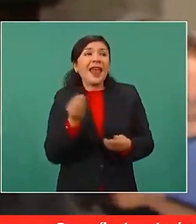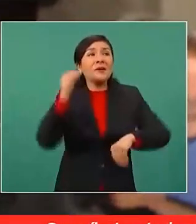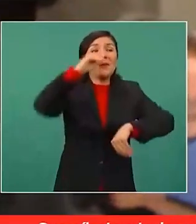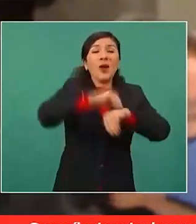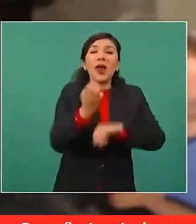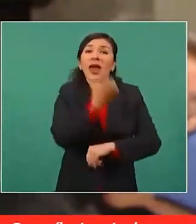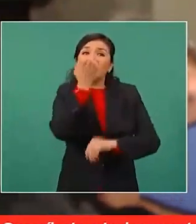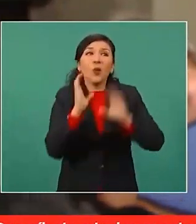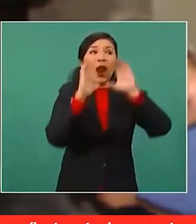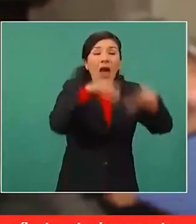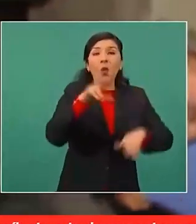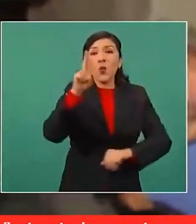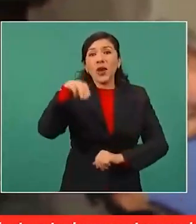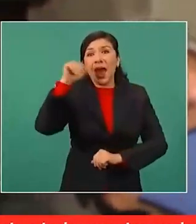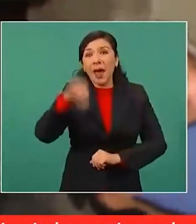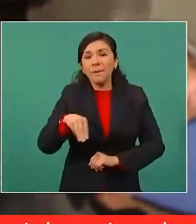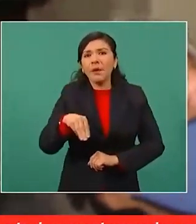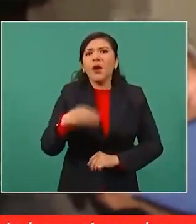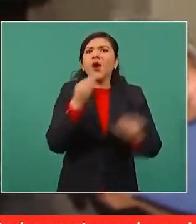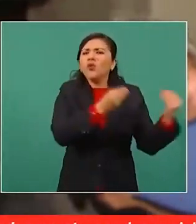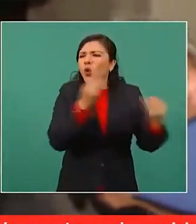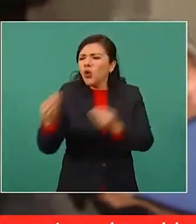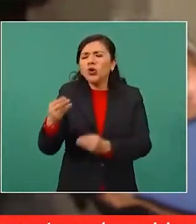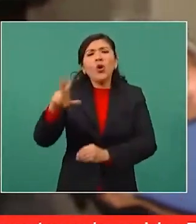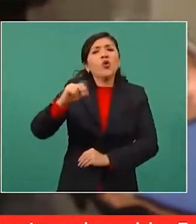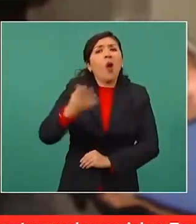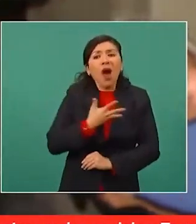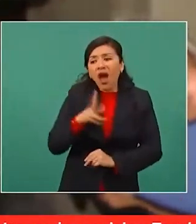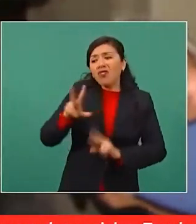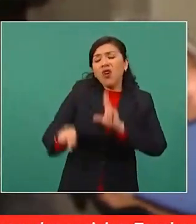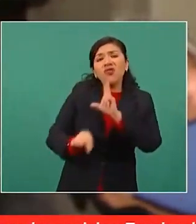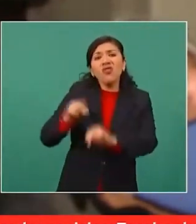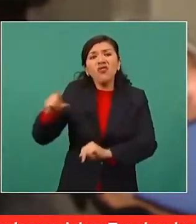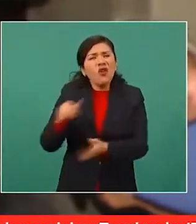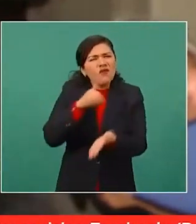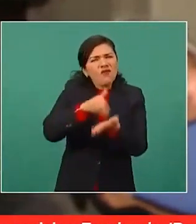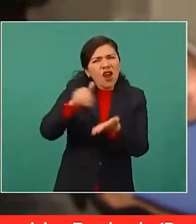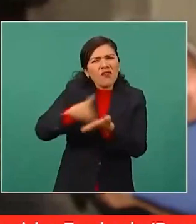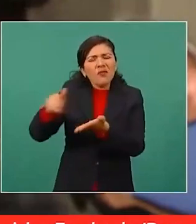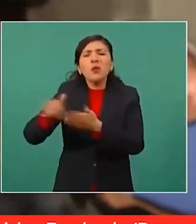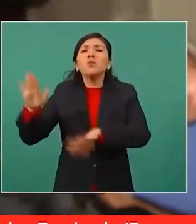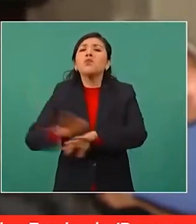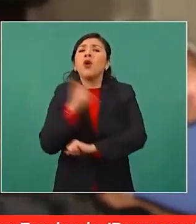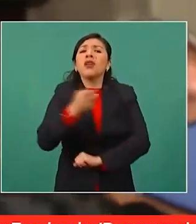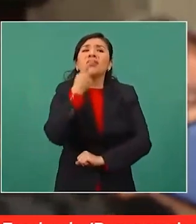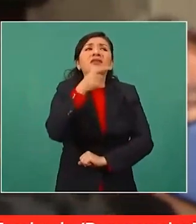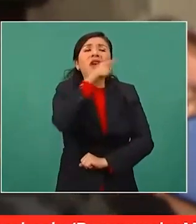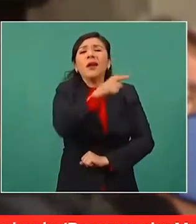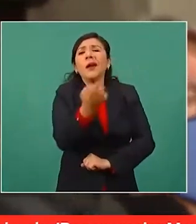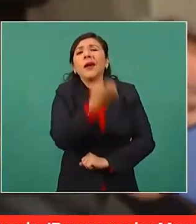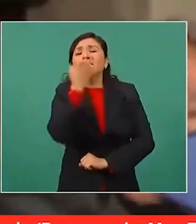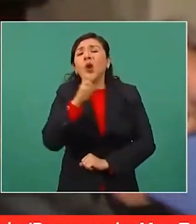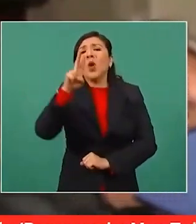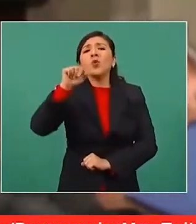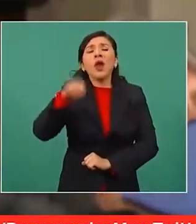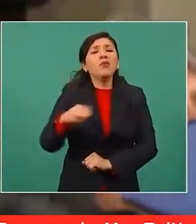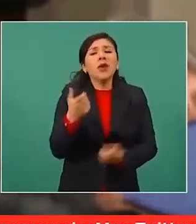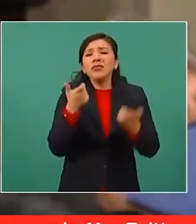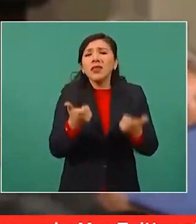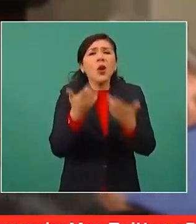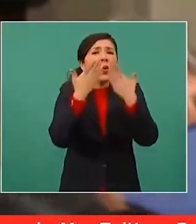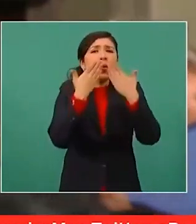argumento, ay, perdón, de falta de presupuesto, se esté financiando este tipo